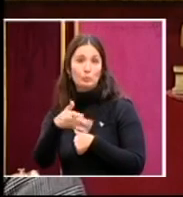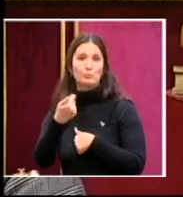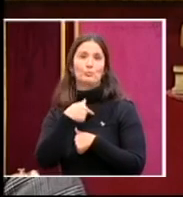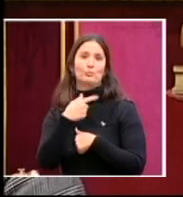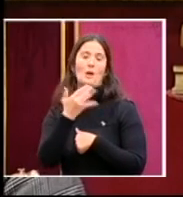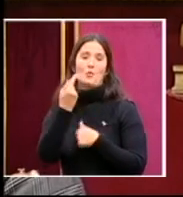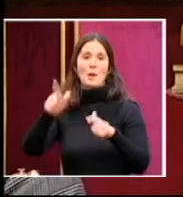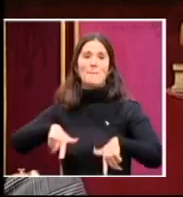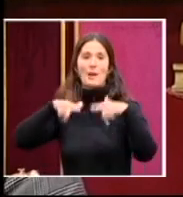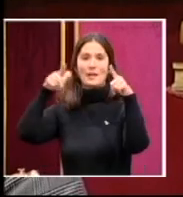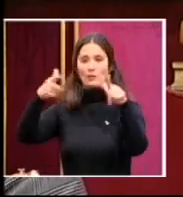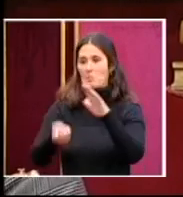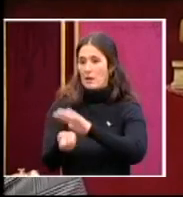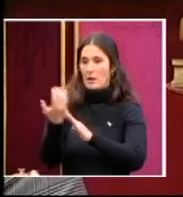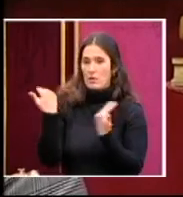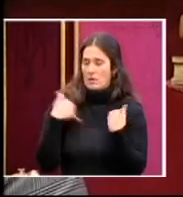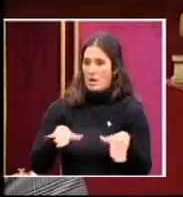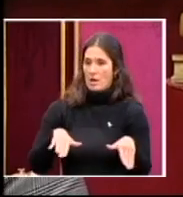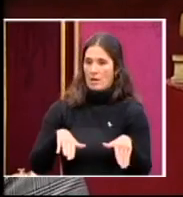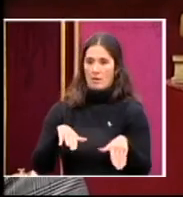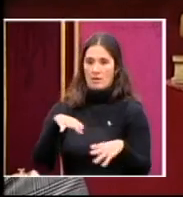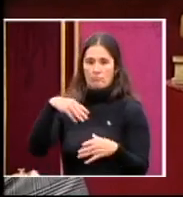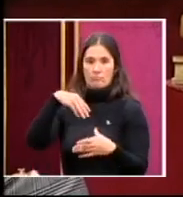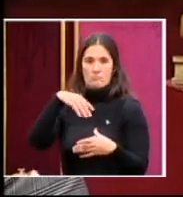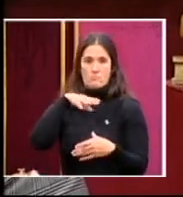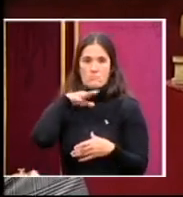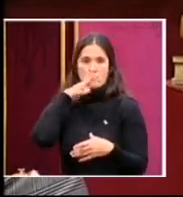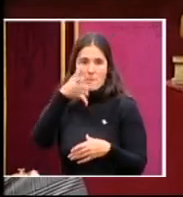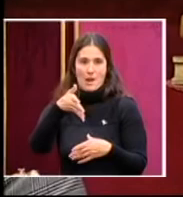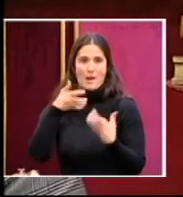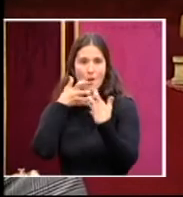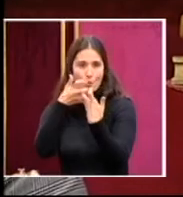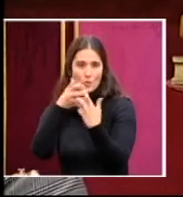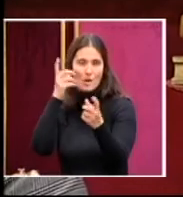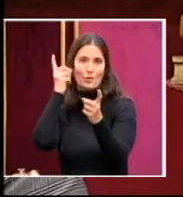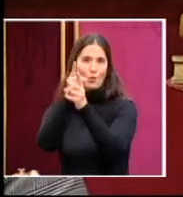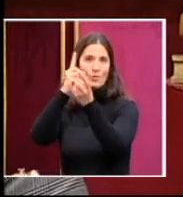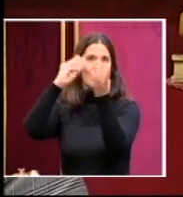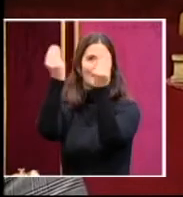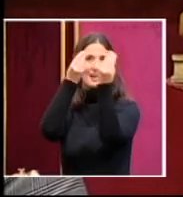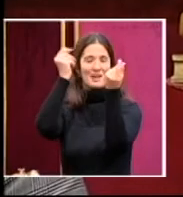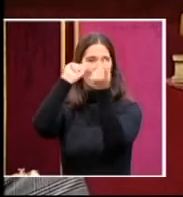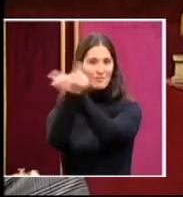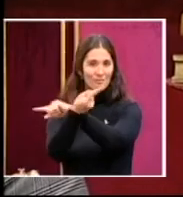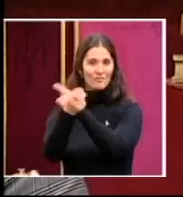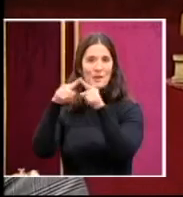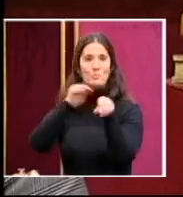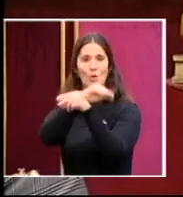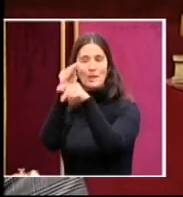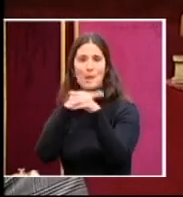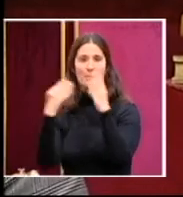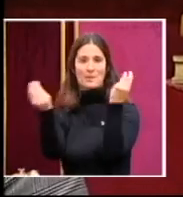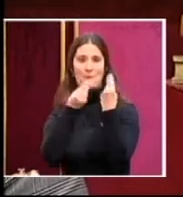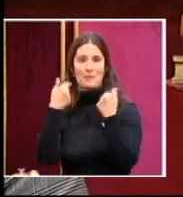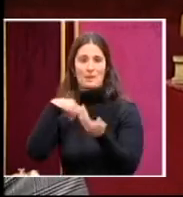una plataforma constituida precisamente pues para luchar contra el cambio climático y proteger medioambientalmente